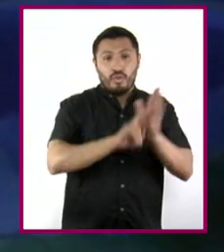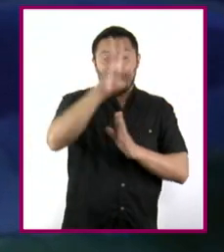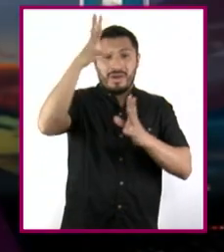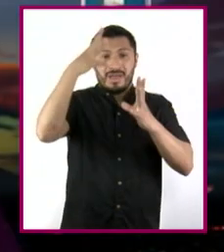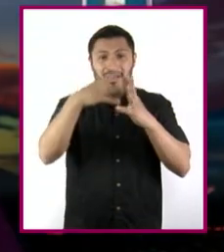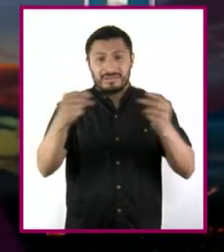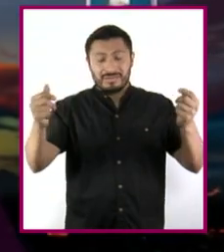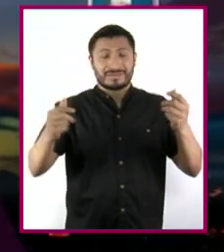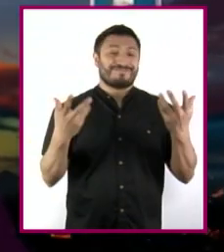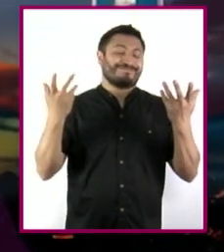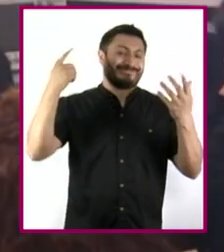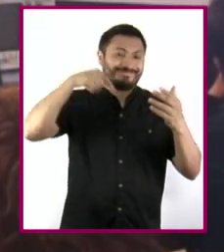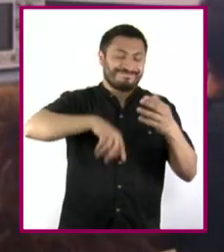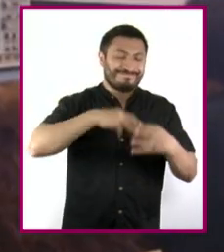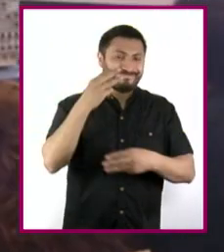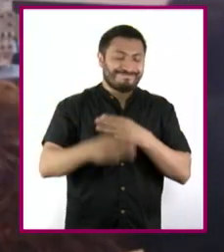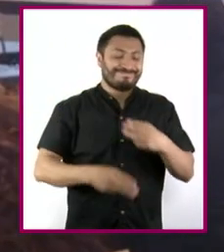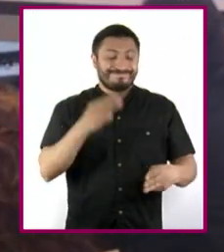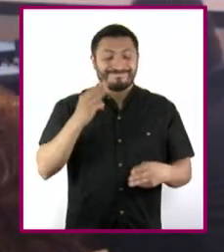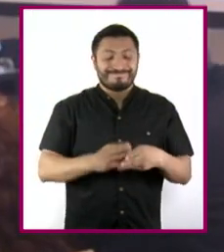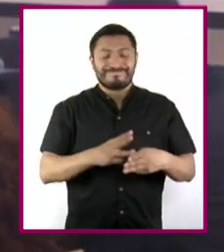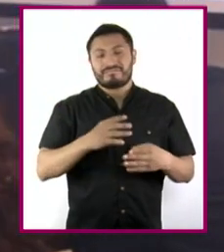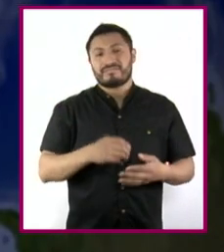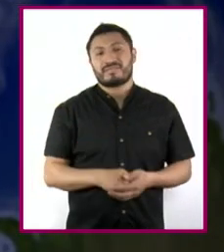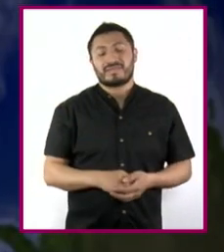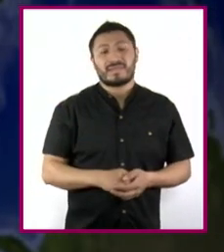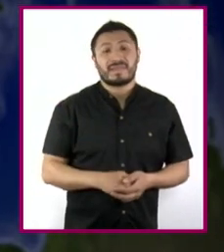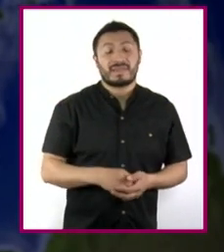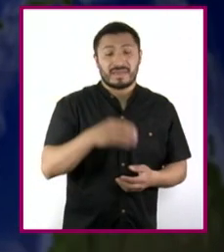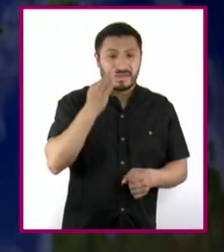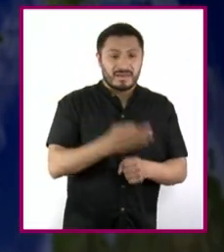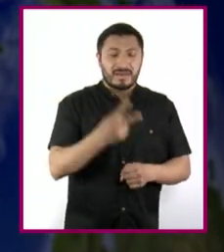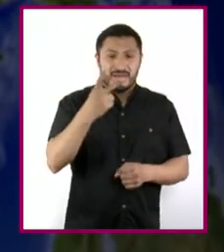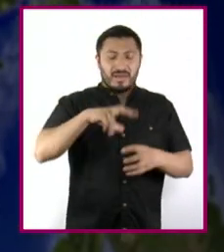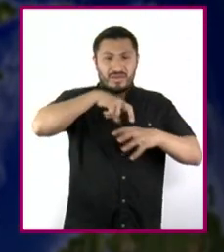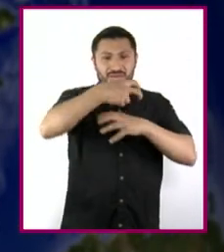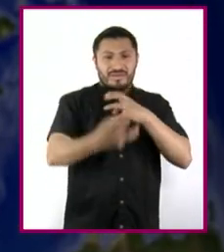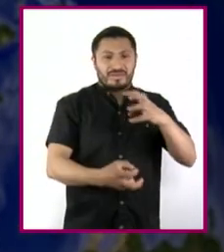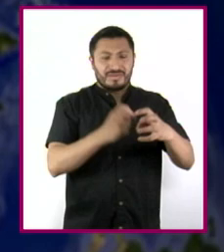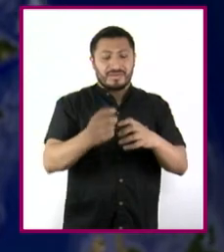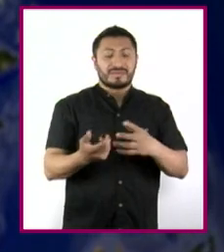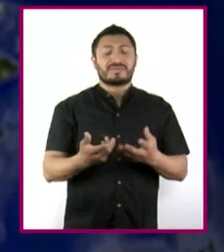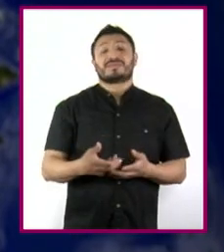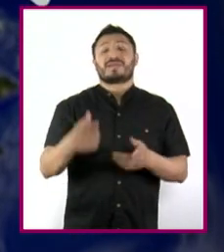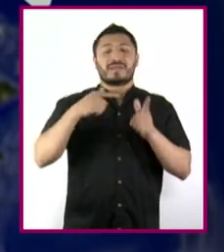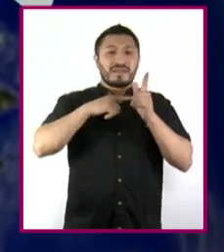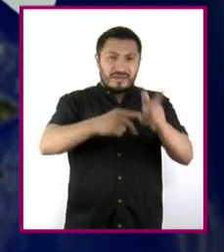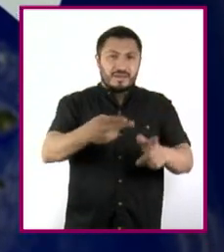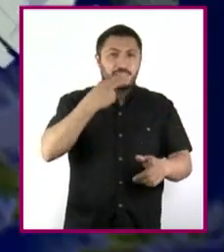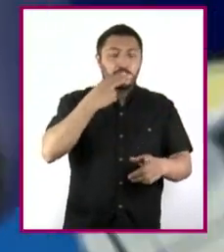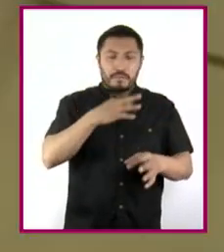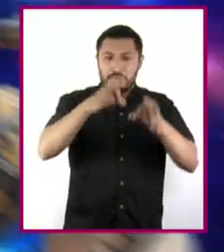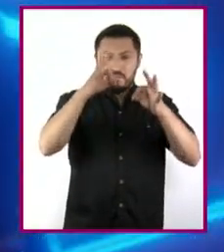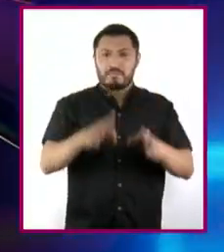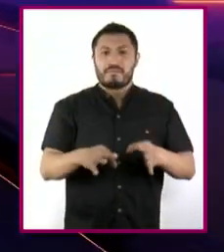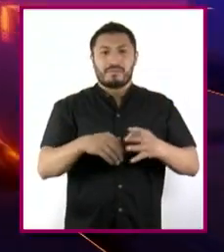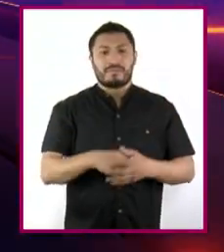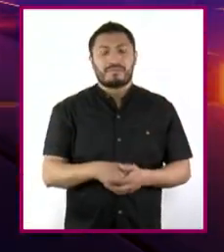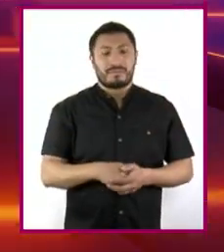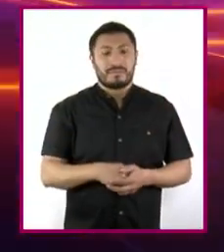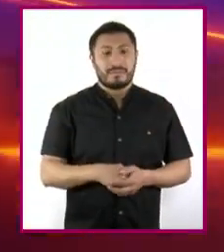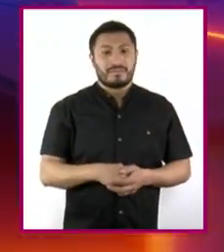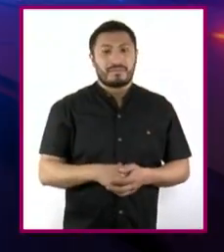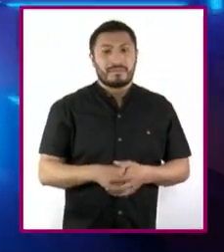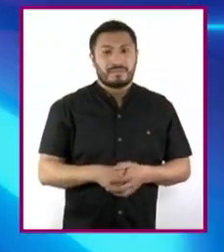en la atmósfera terrestre. Hasta ahora, los dos satélites de esta constelación siguen en operaciones. En